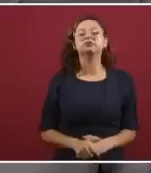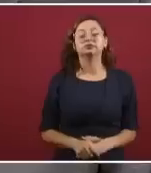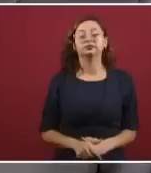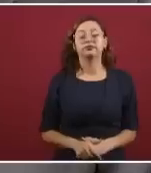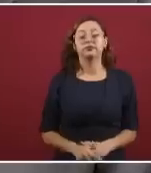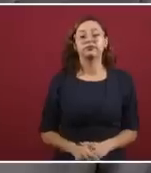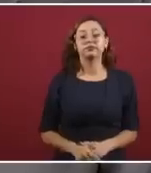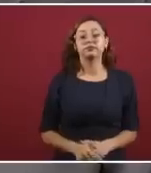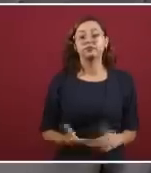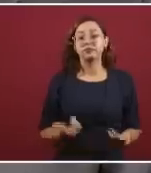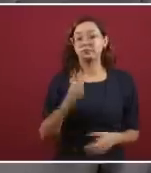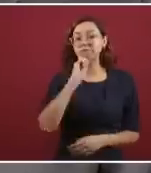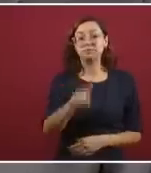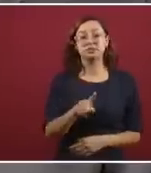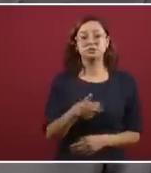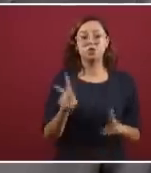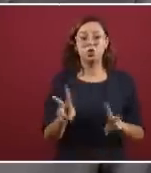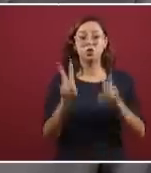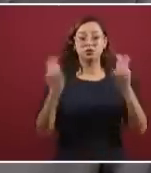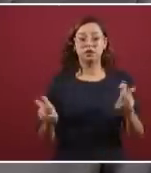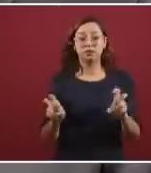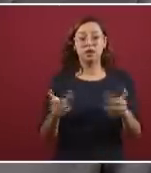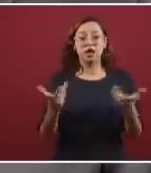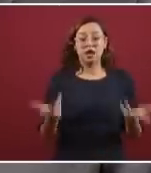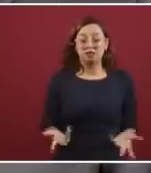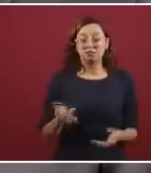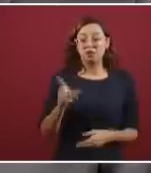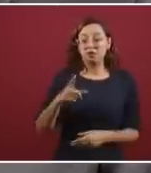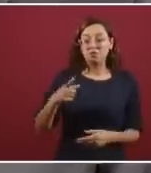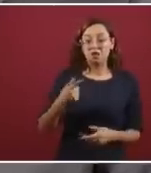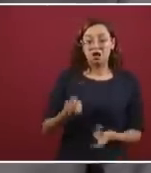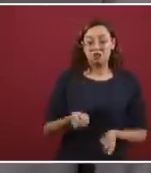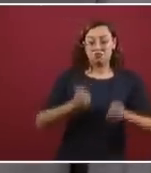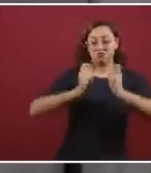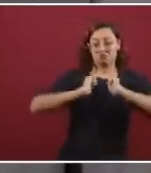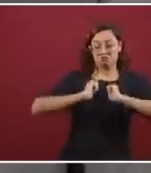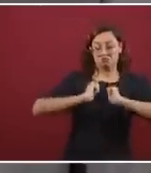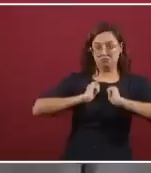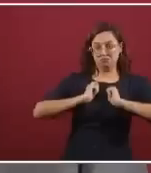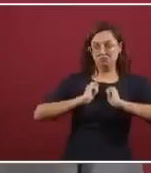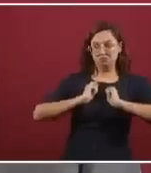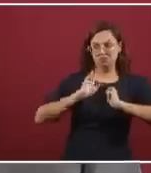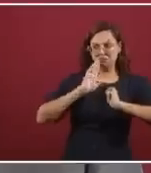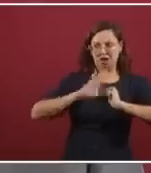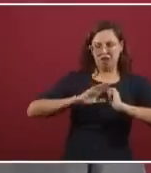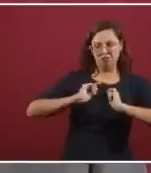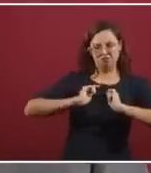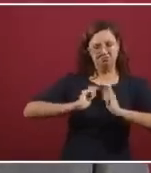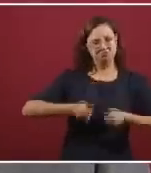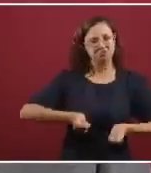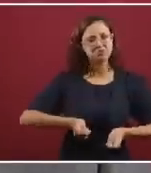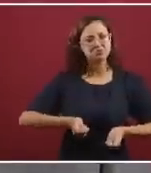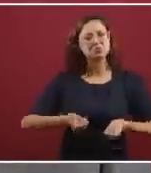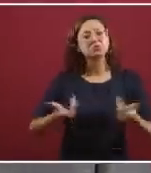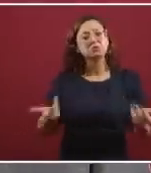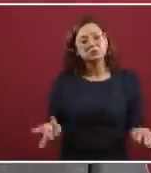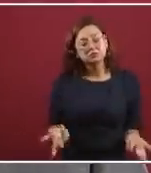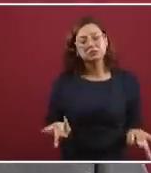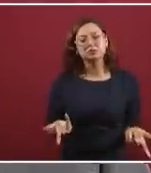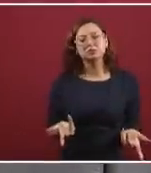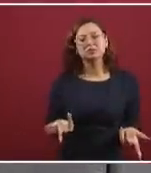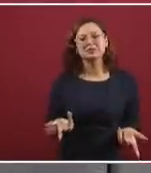lo de la revocación del mandato qué es una posibilidad es decir